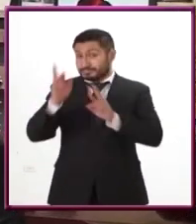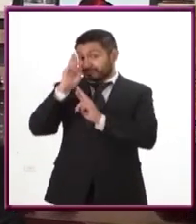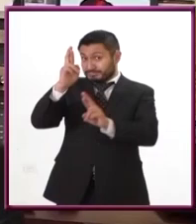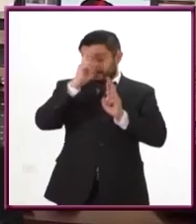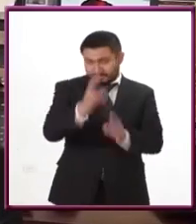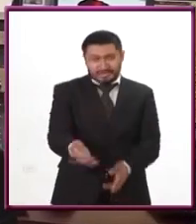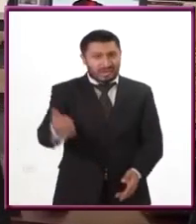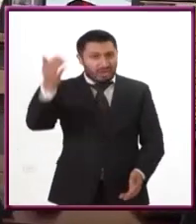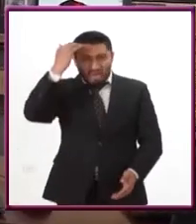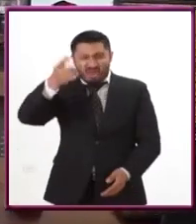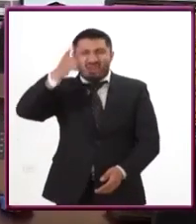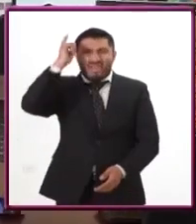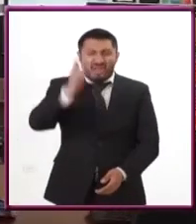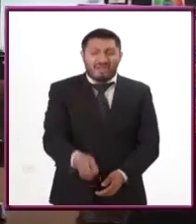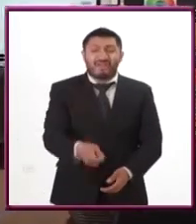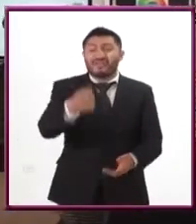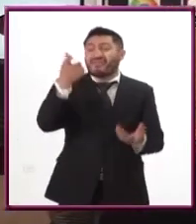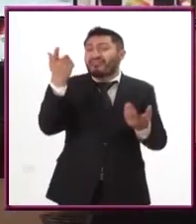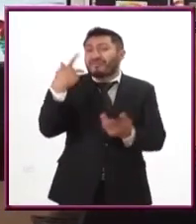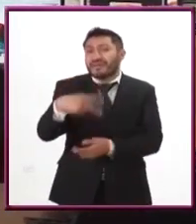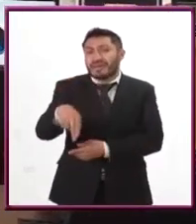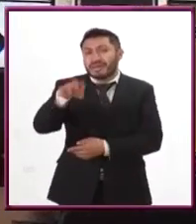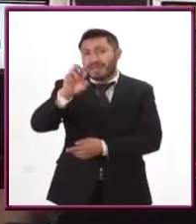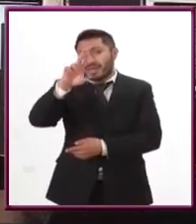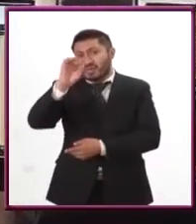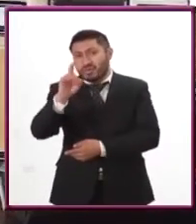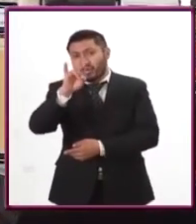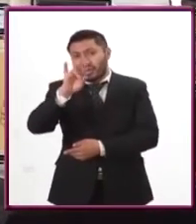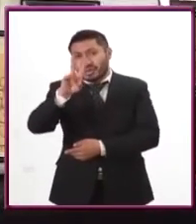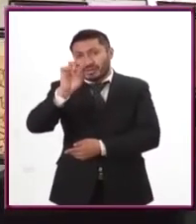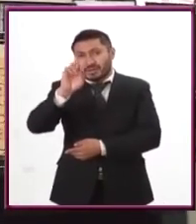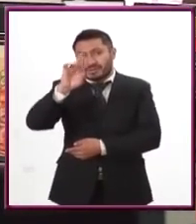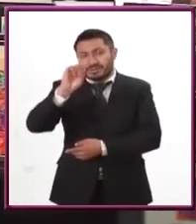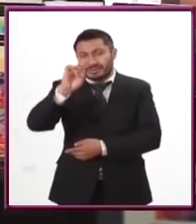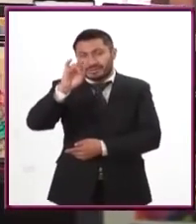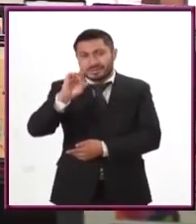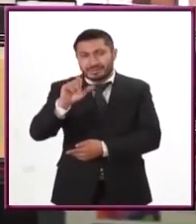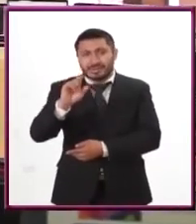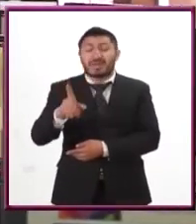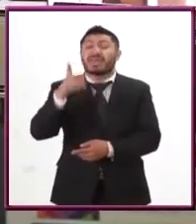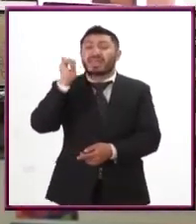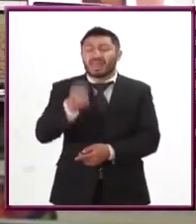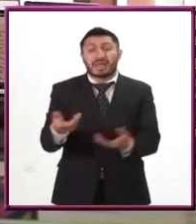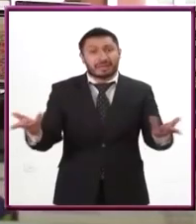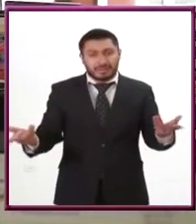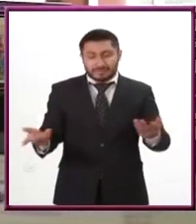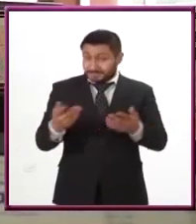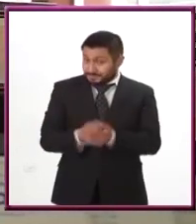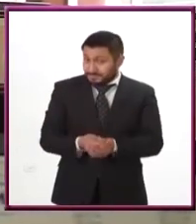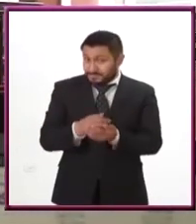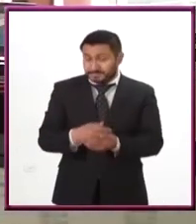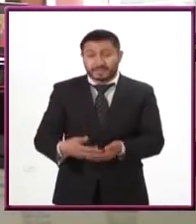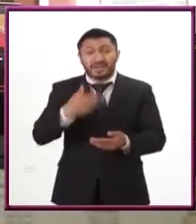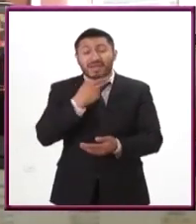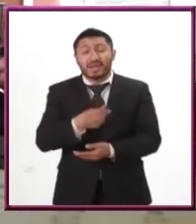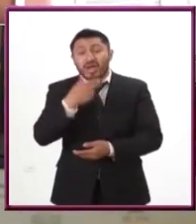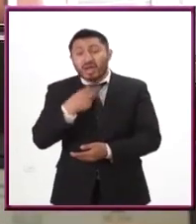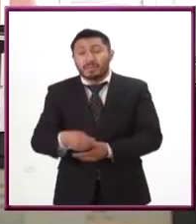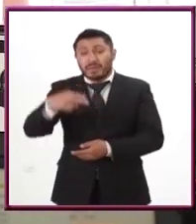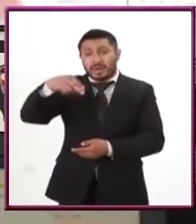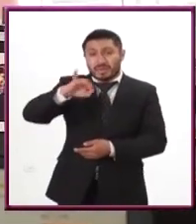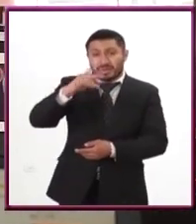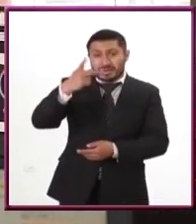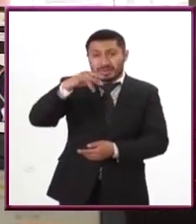Vamos a conocer qué es el movimiento de la neurodiversidad en palabras de uno de sus principales activistas, el investigador